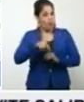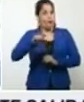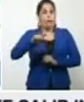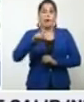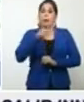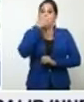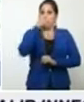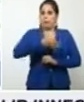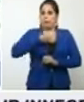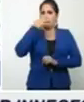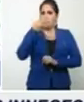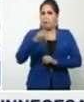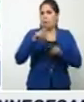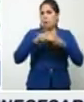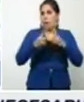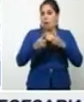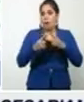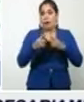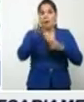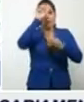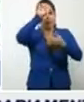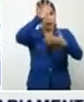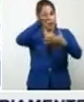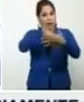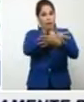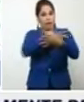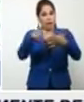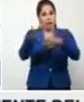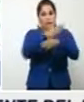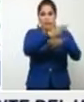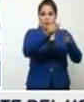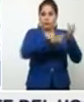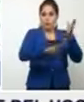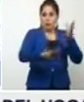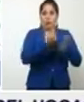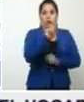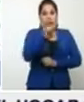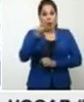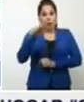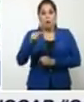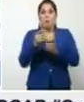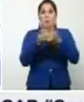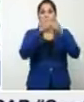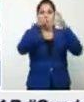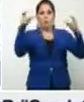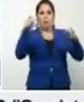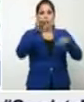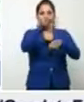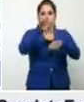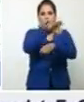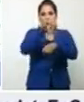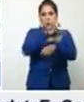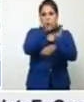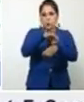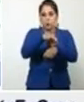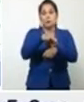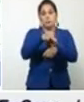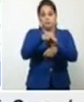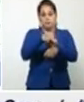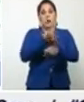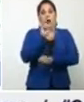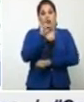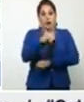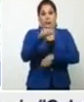este decir porque hay estadísticas ya desde diferentes territorios donde va aumentando la infestación del mosquito y la presencia